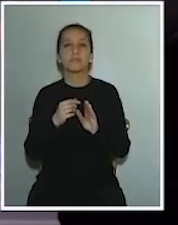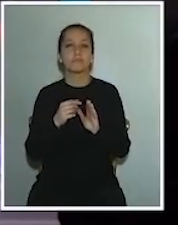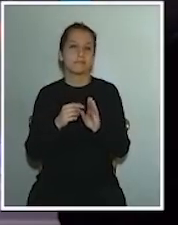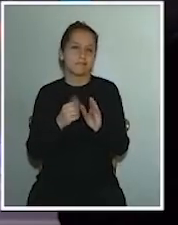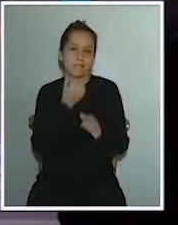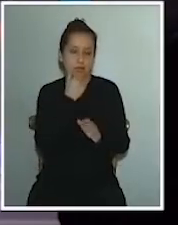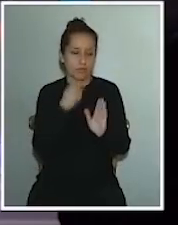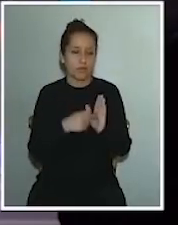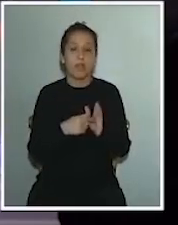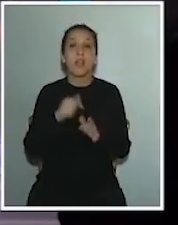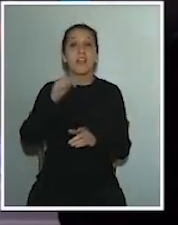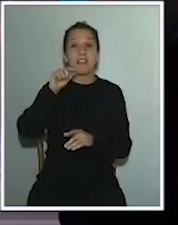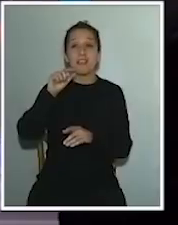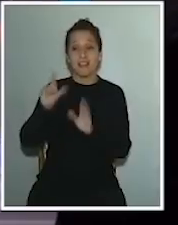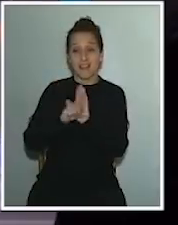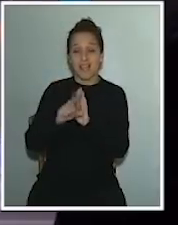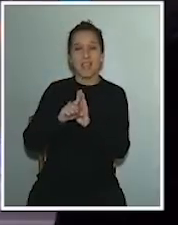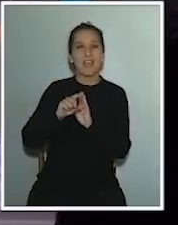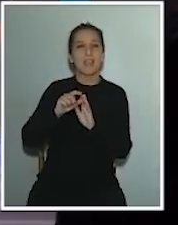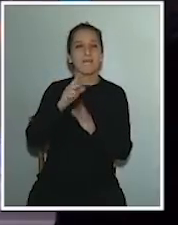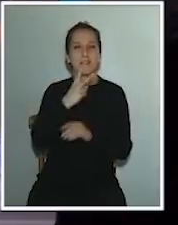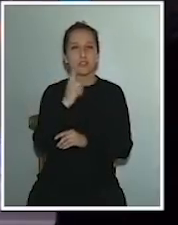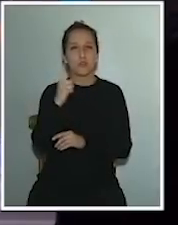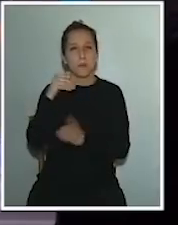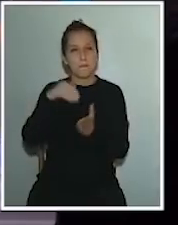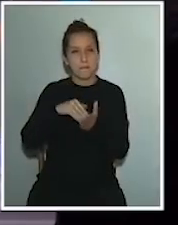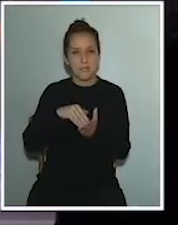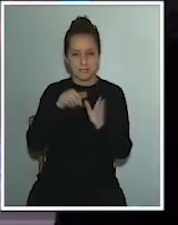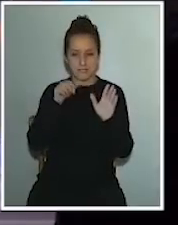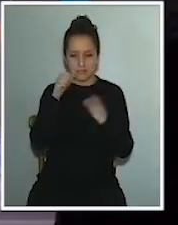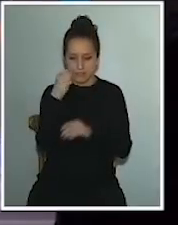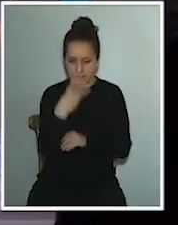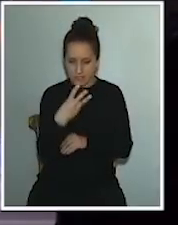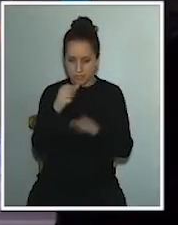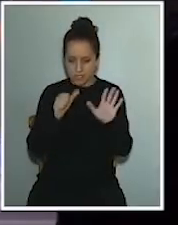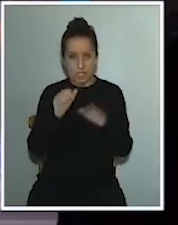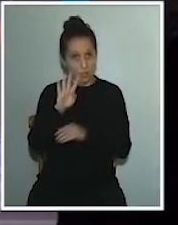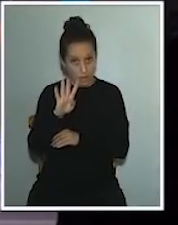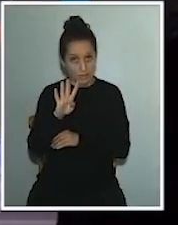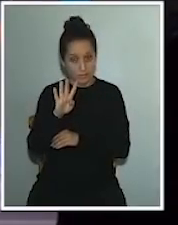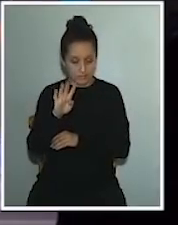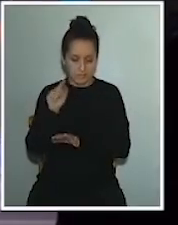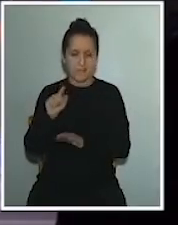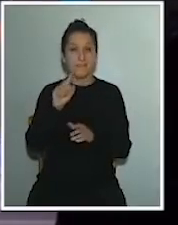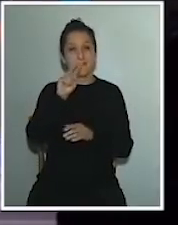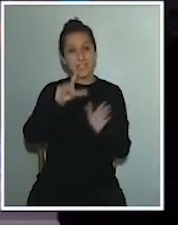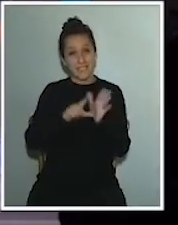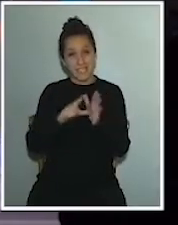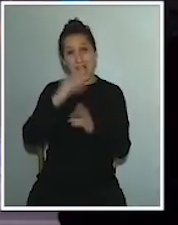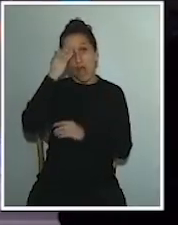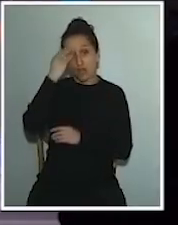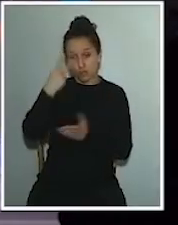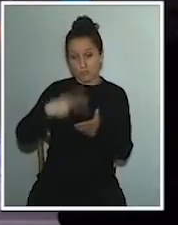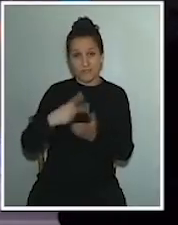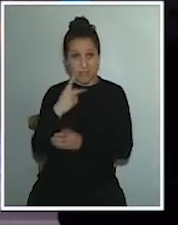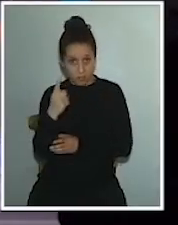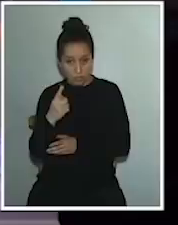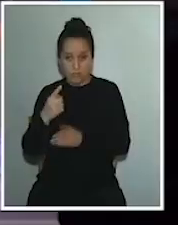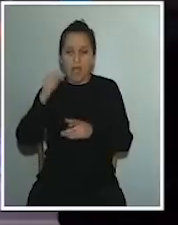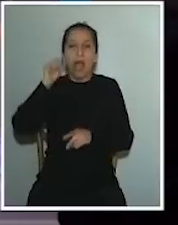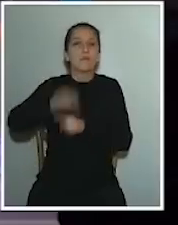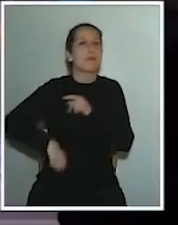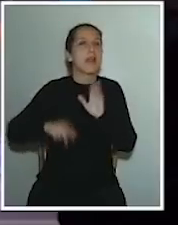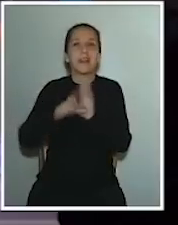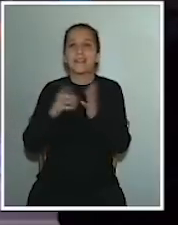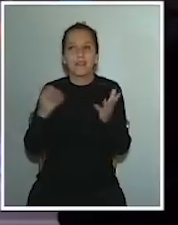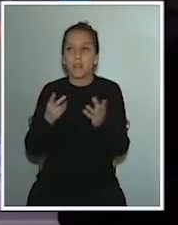del tema de las emergencias la ley 21.000 6.364 el 27 de agosto del 2021 y en el tema de